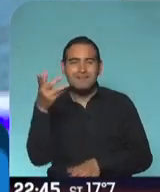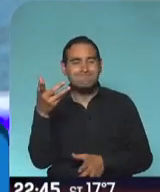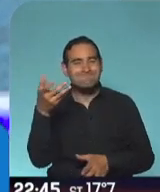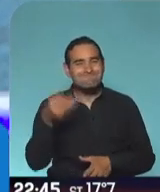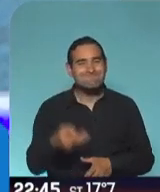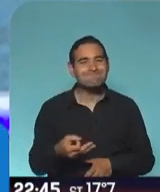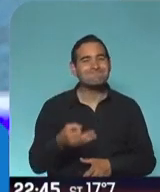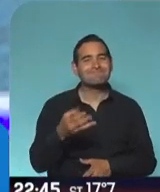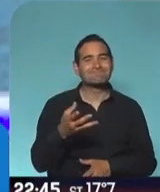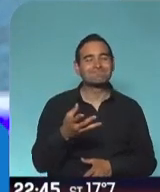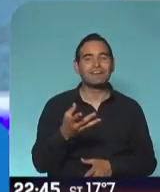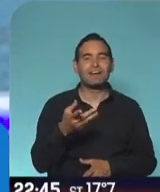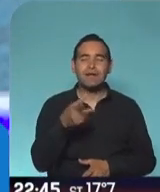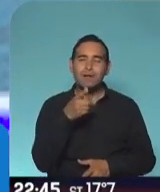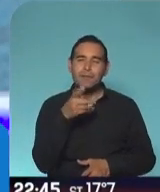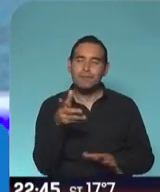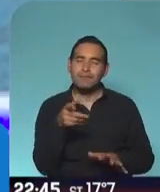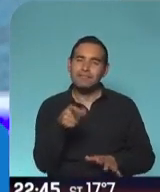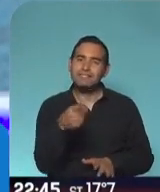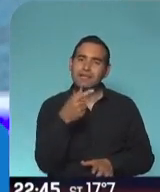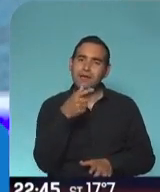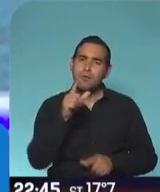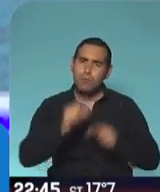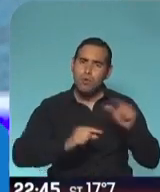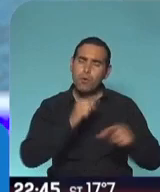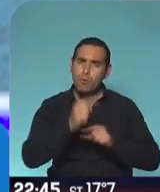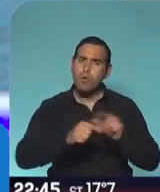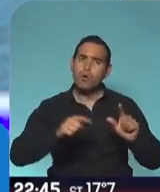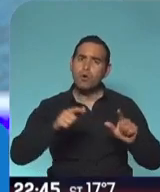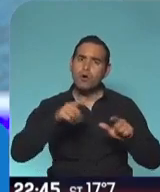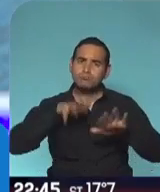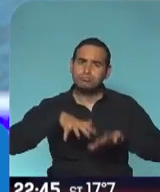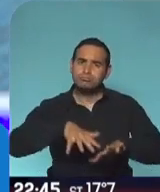otro costado, que es que están disminuyendo también en número las